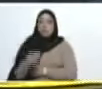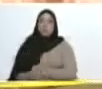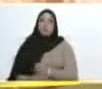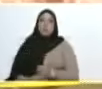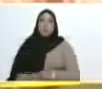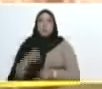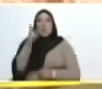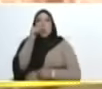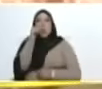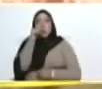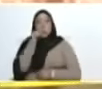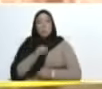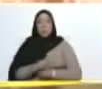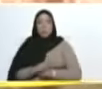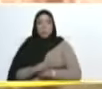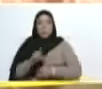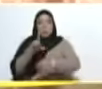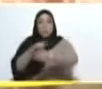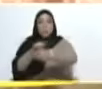doctor